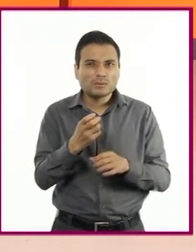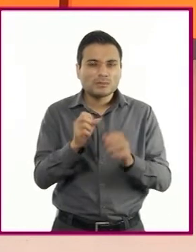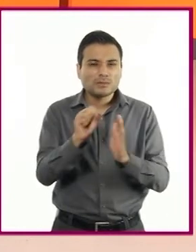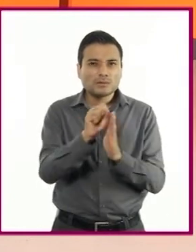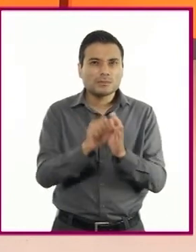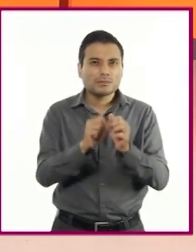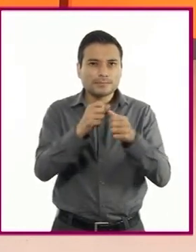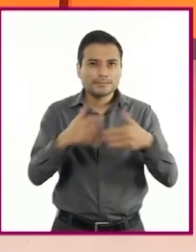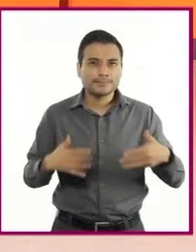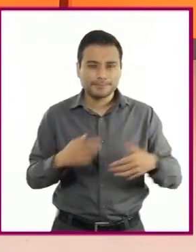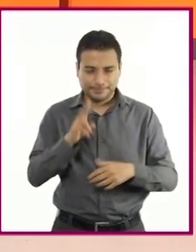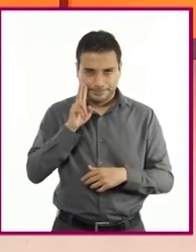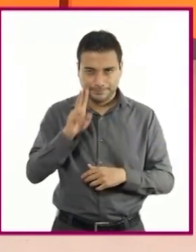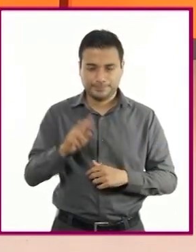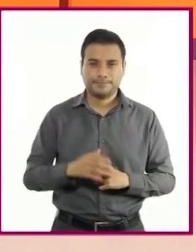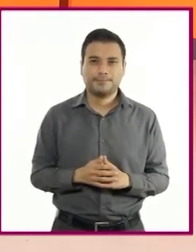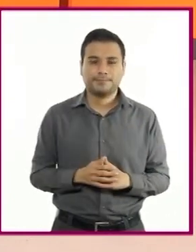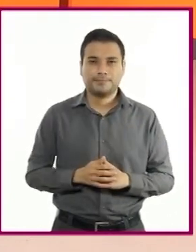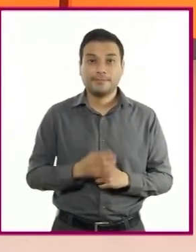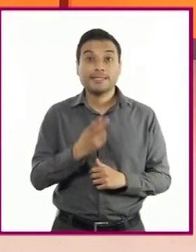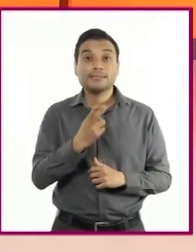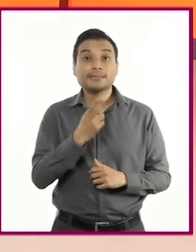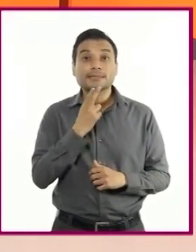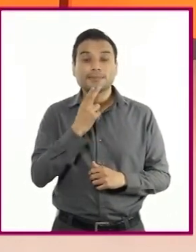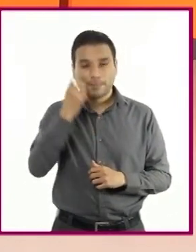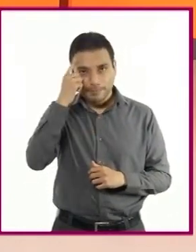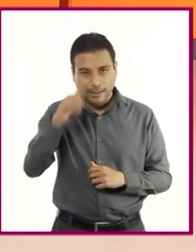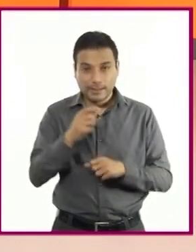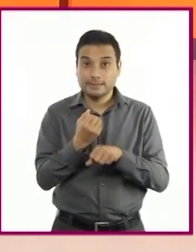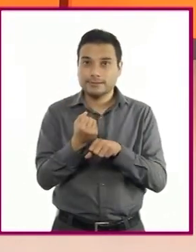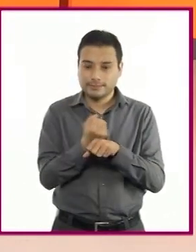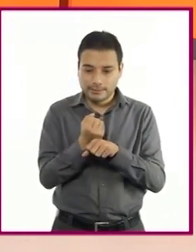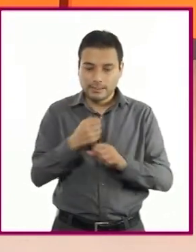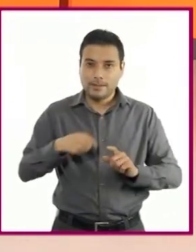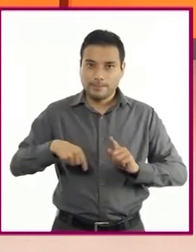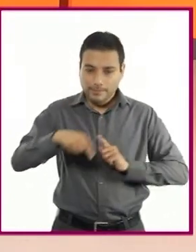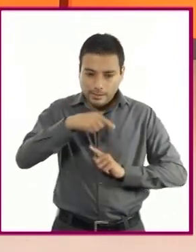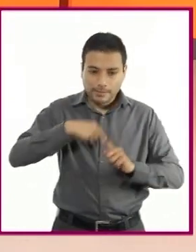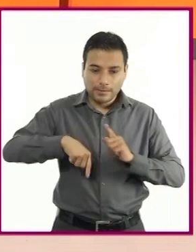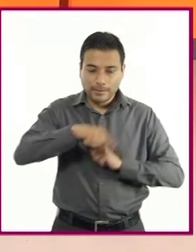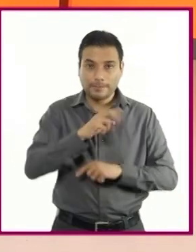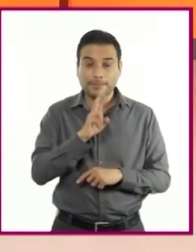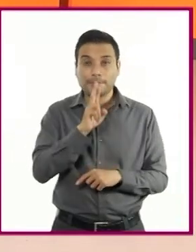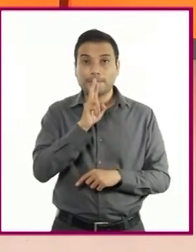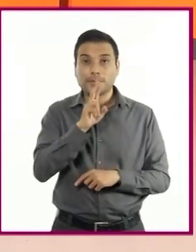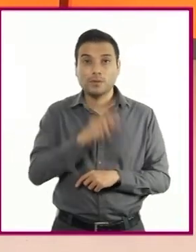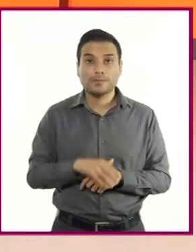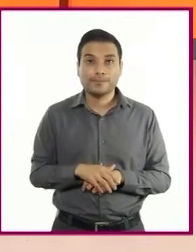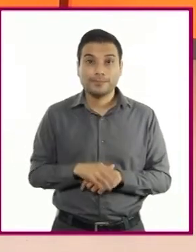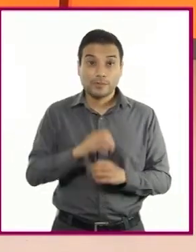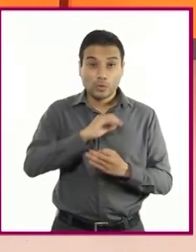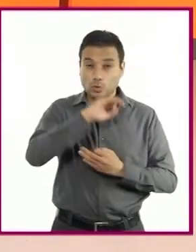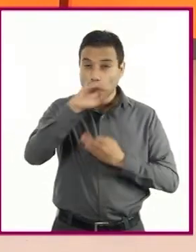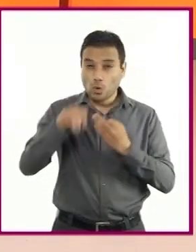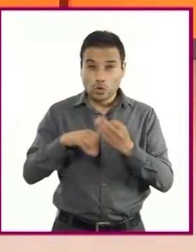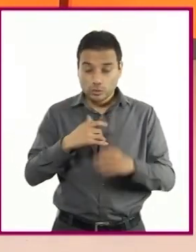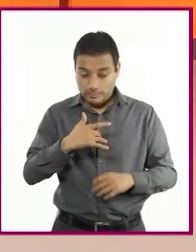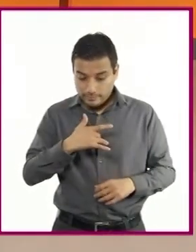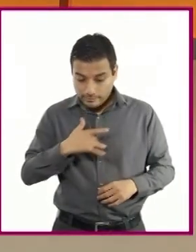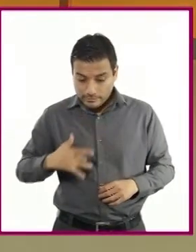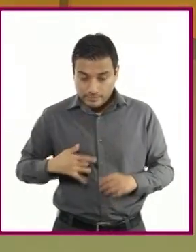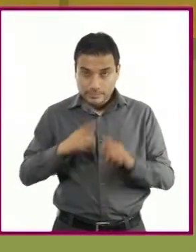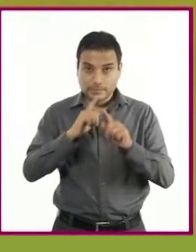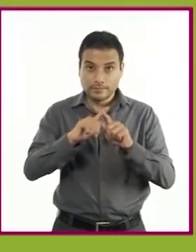sistema. Estimula la circulación de la sangre. Se encarga de que todos los órganos desempeñen